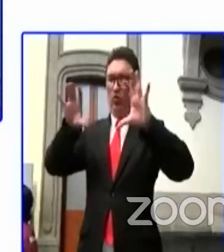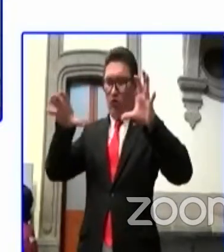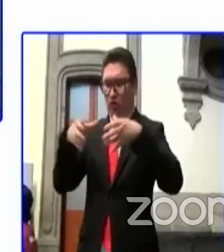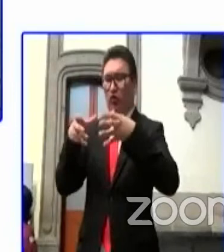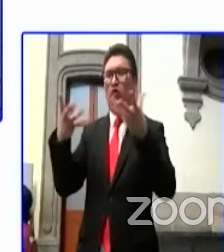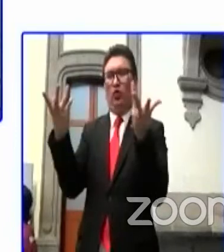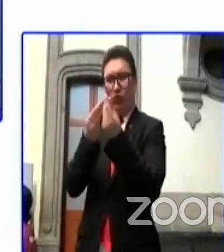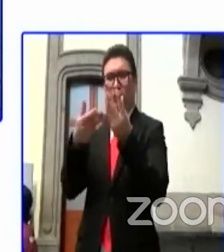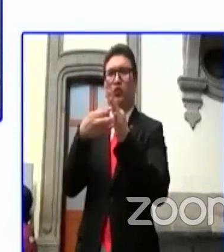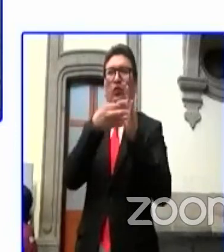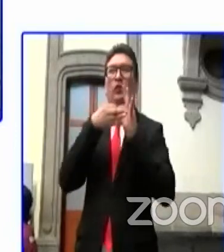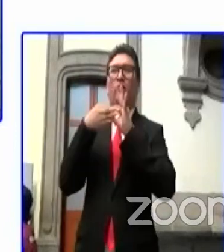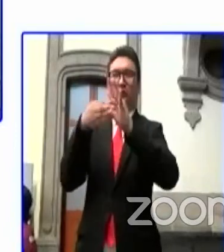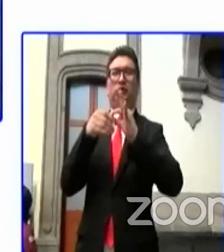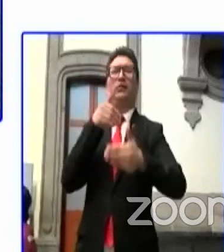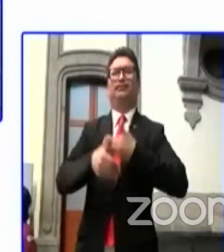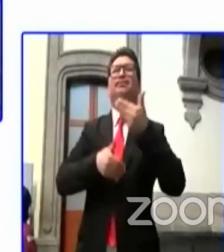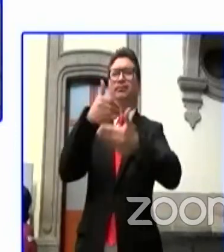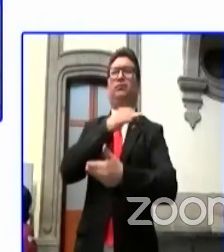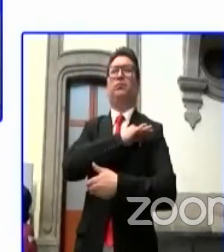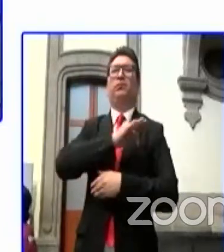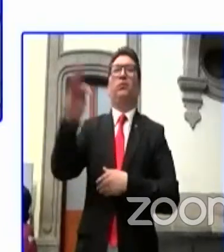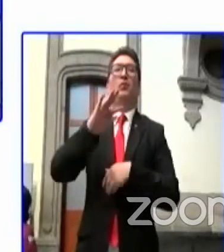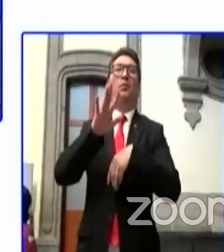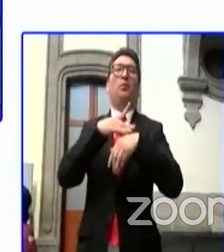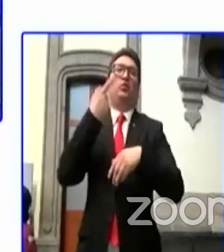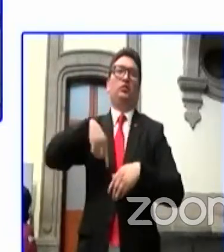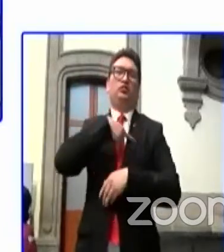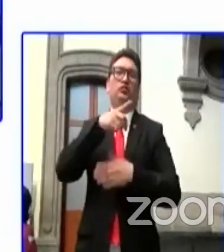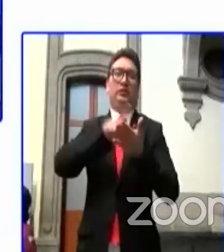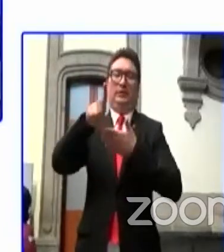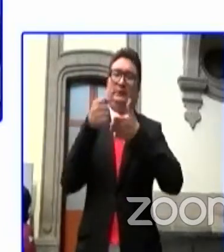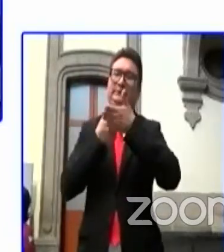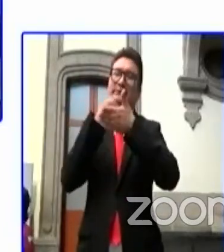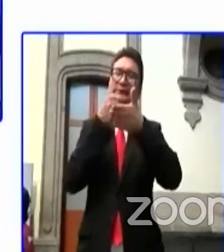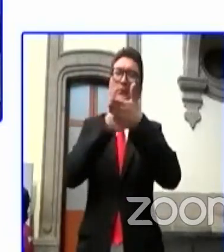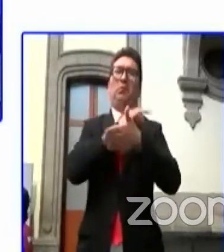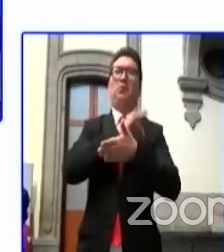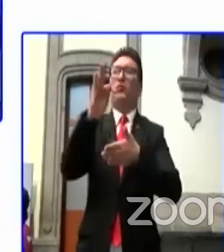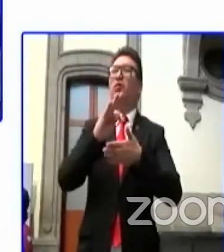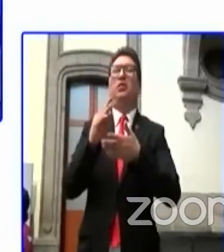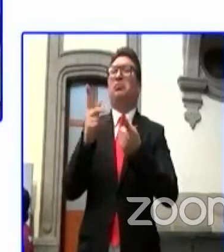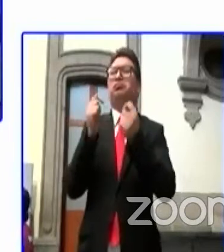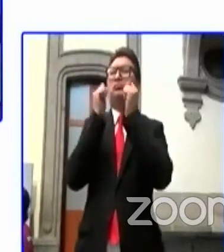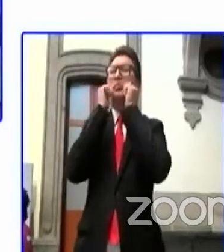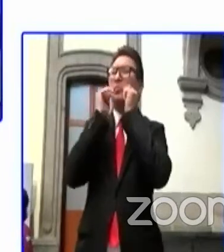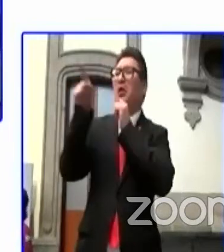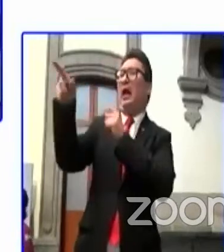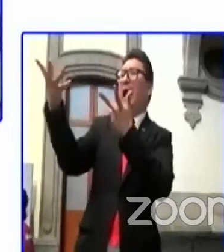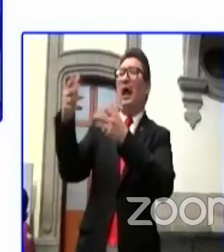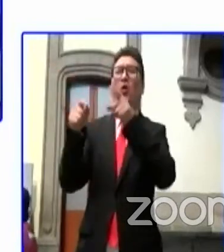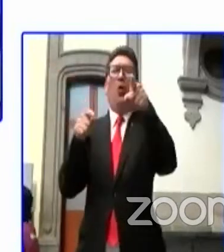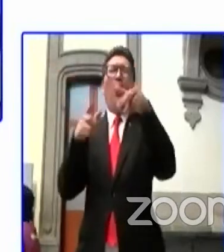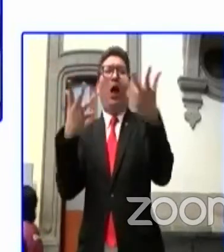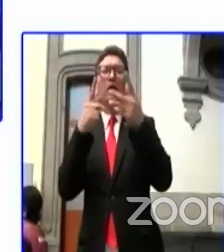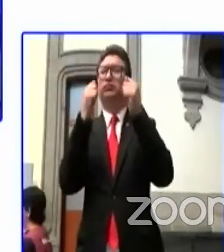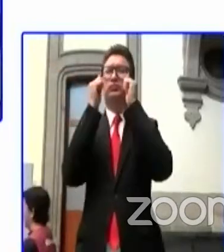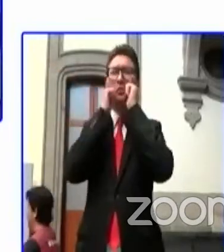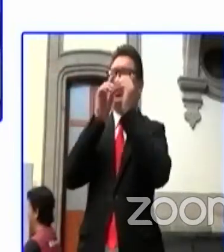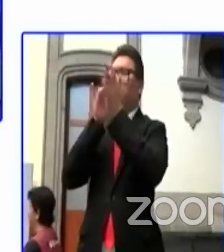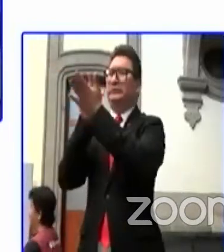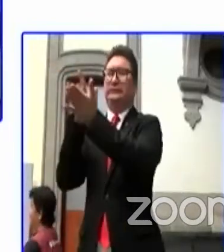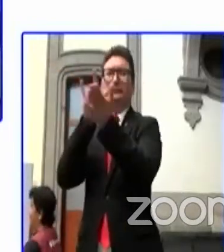a poder avanzar en la exigencia de nuestros derechos. No importa cómo lo haga el de enfrente, el de al lado, hay que apoyar